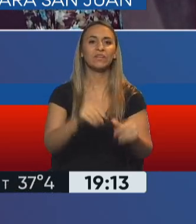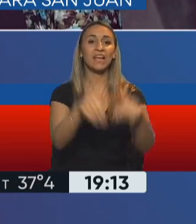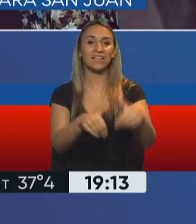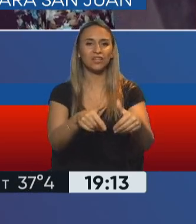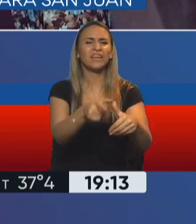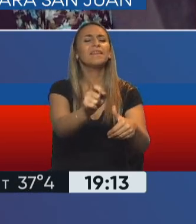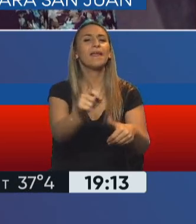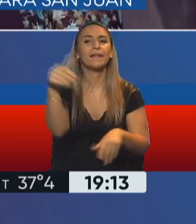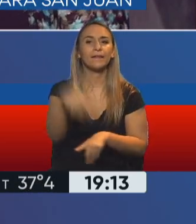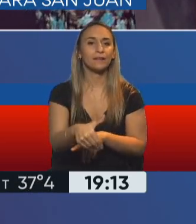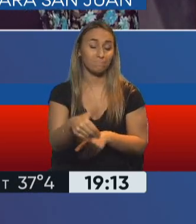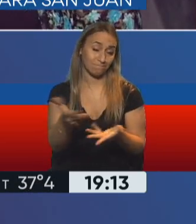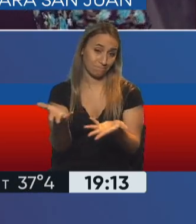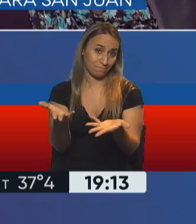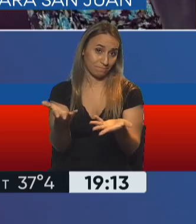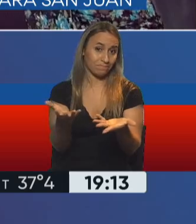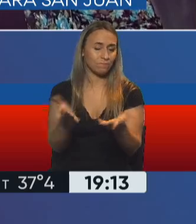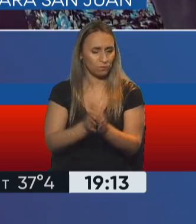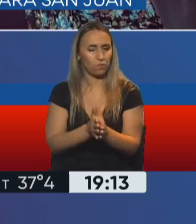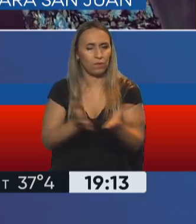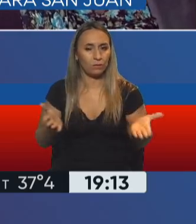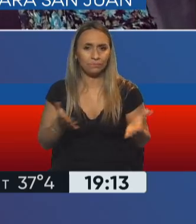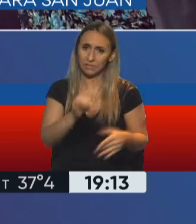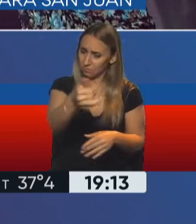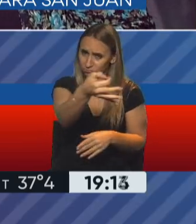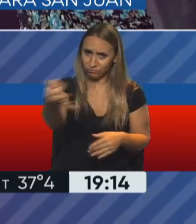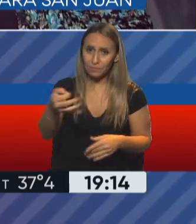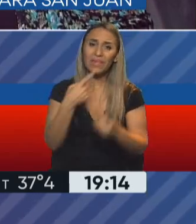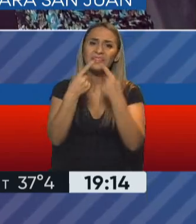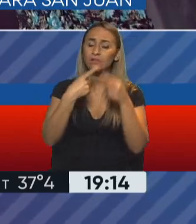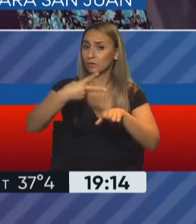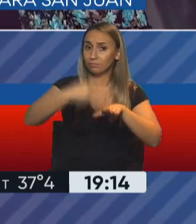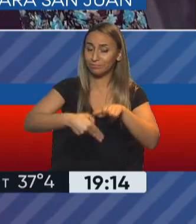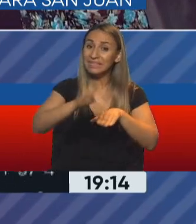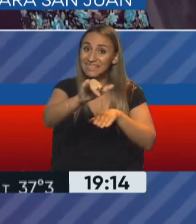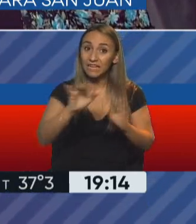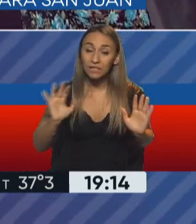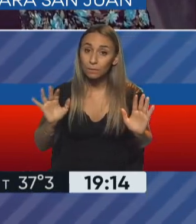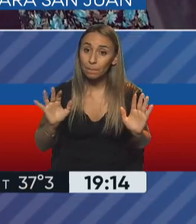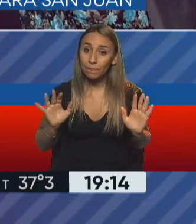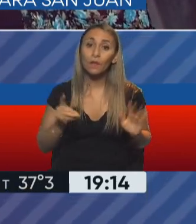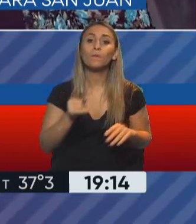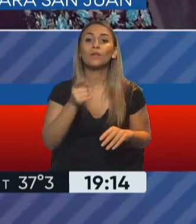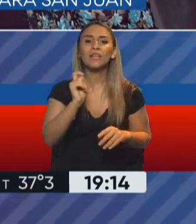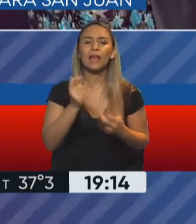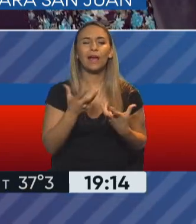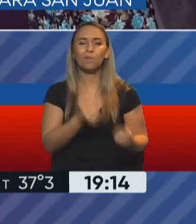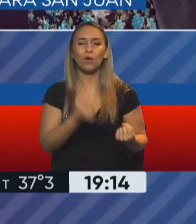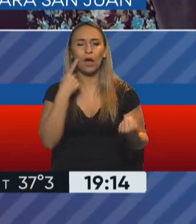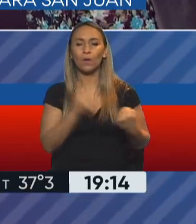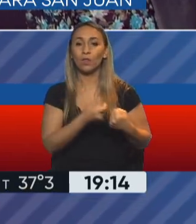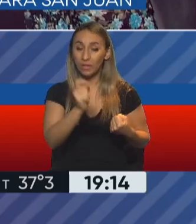hubo, sí, una interrupción de la indagatoria, sí, pero fue apoyada ¿por quién? Por la persona que tiene